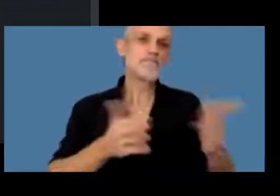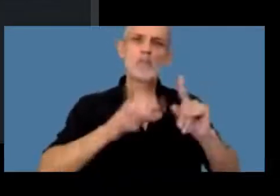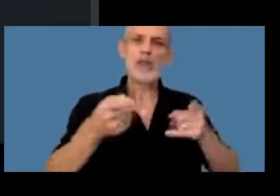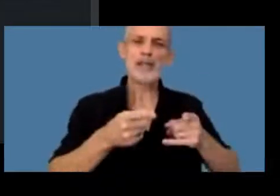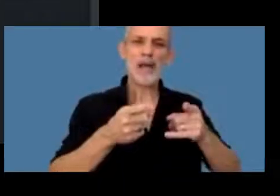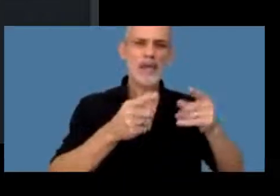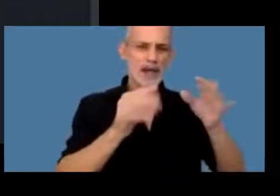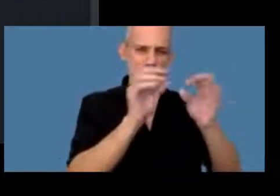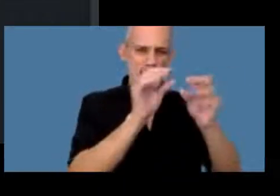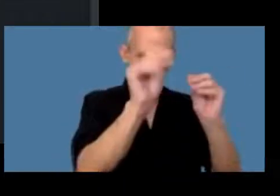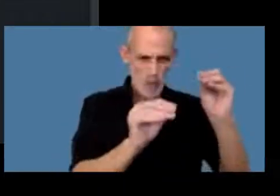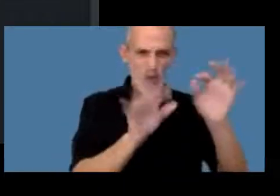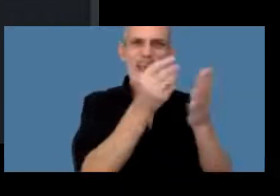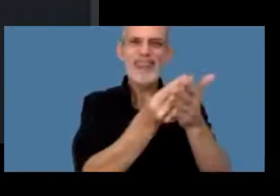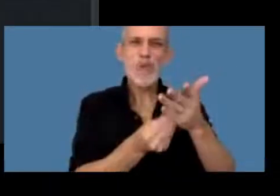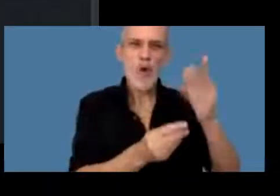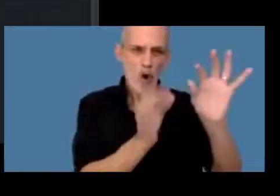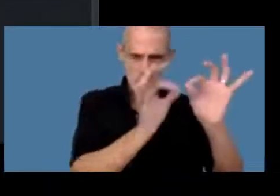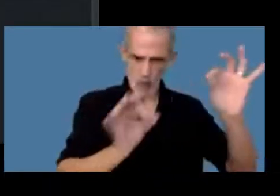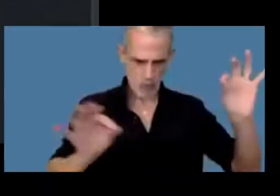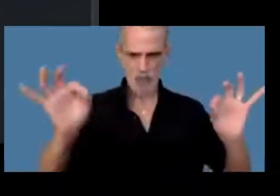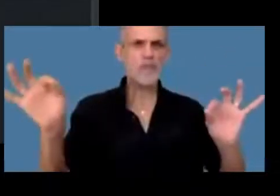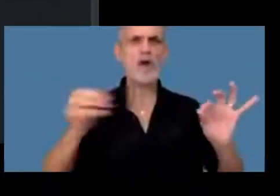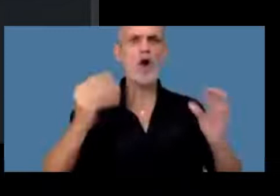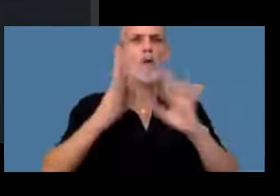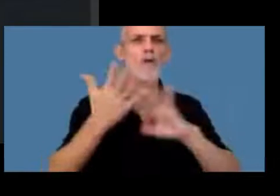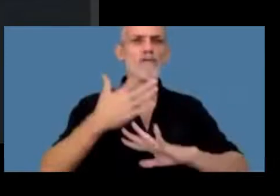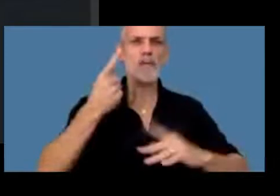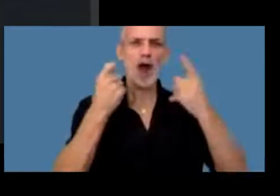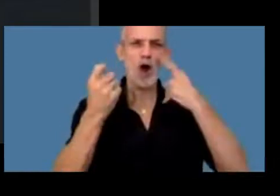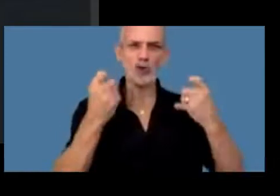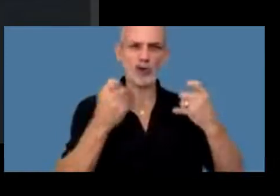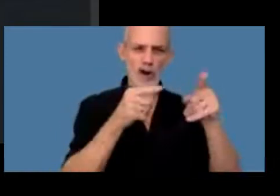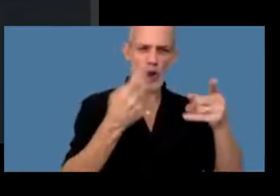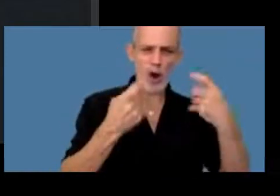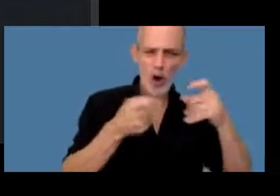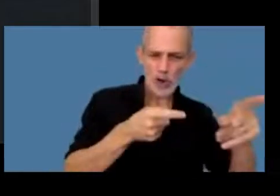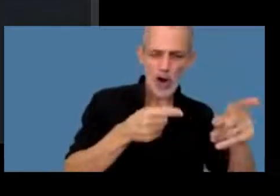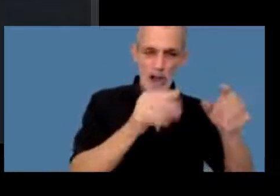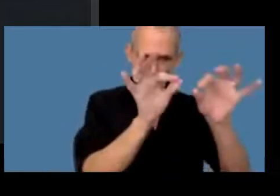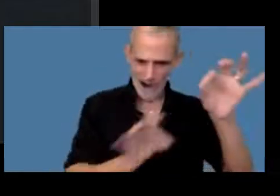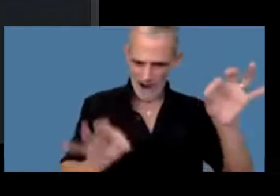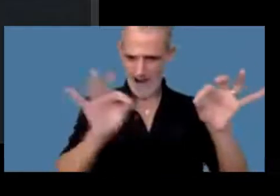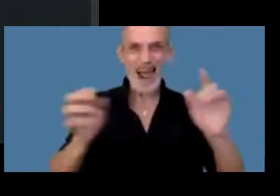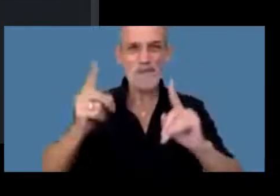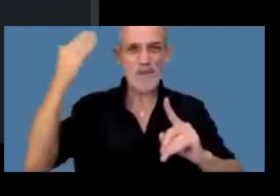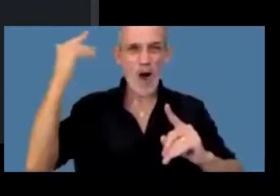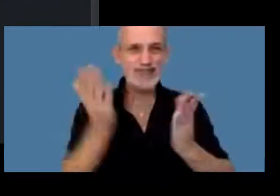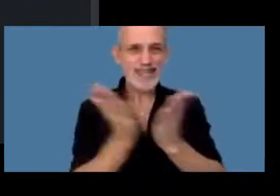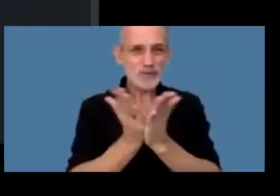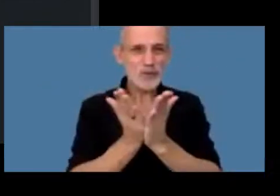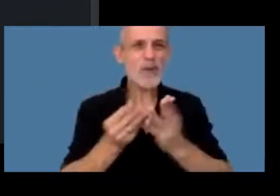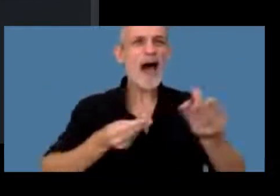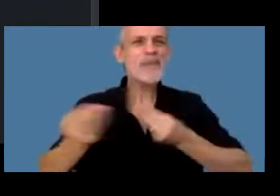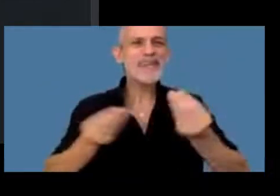lógica también, que ayudan mucho a la tarea de control, digamos, los diagramas de lógica que estudiamos cuando estudiamos administración. Recuerdan